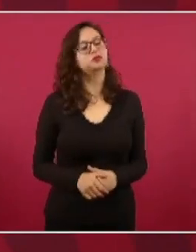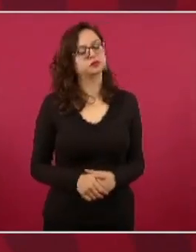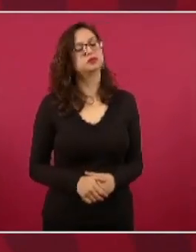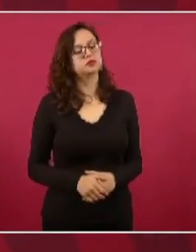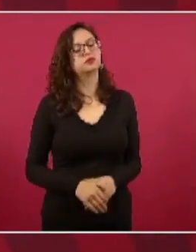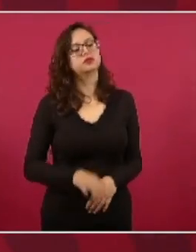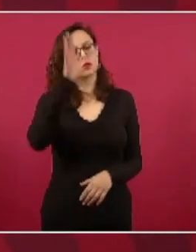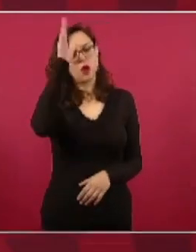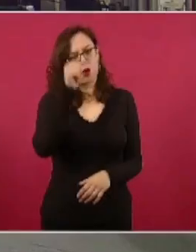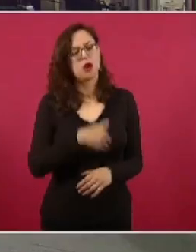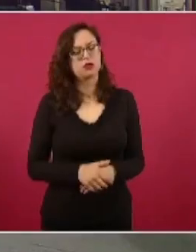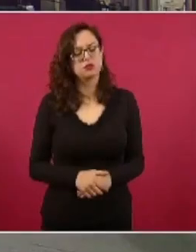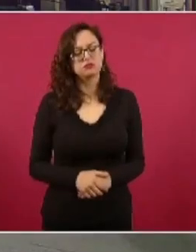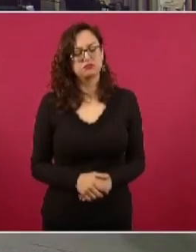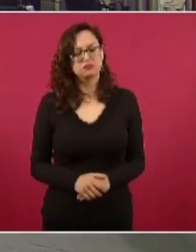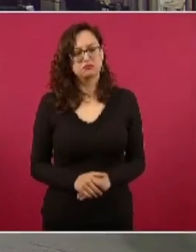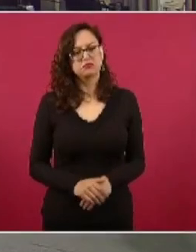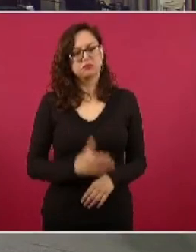¿Administras eso?